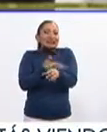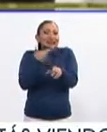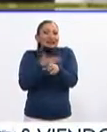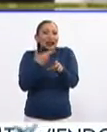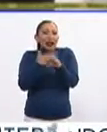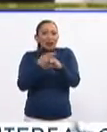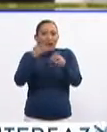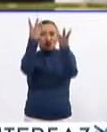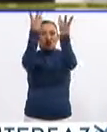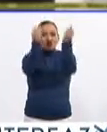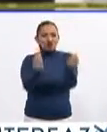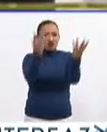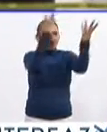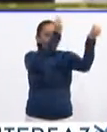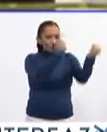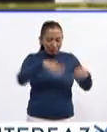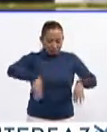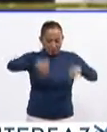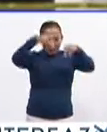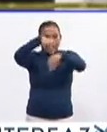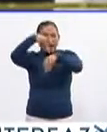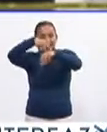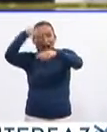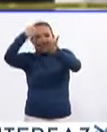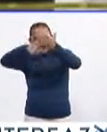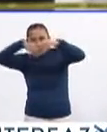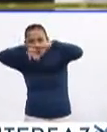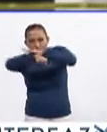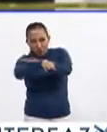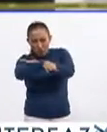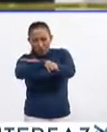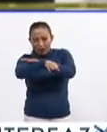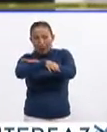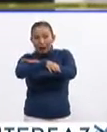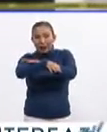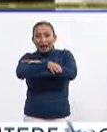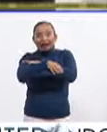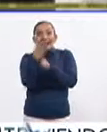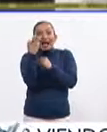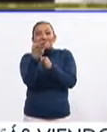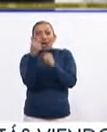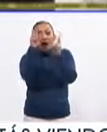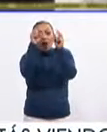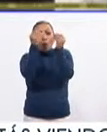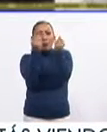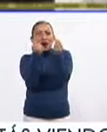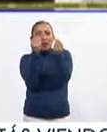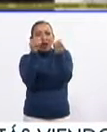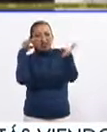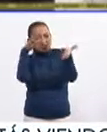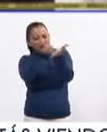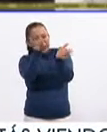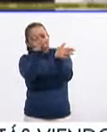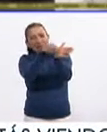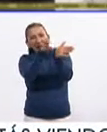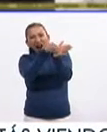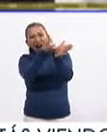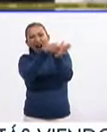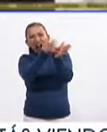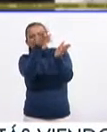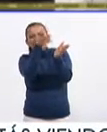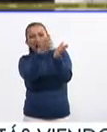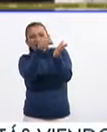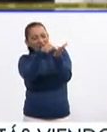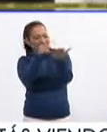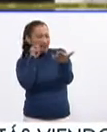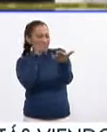las estalagmitas y las estalactitas en una cueva. Es esta humedad que se va depositando y que se va